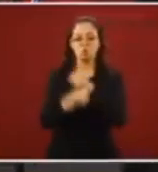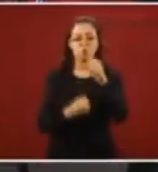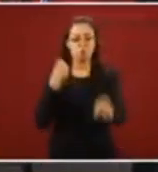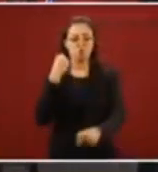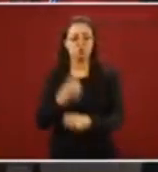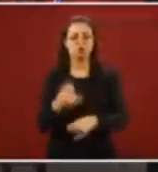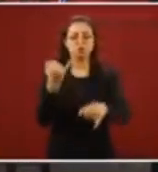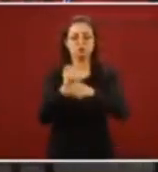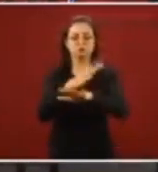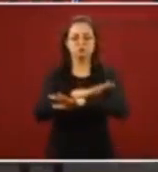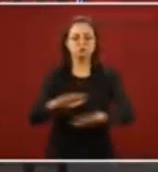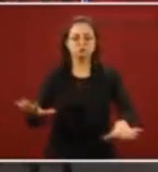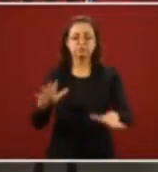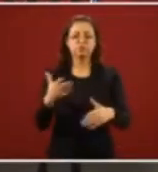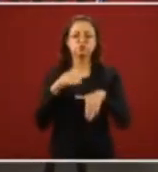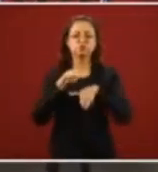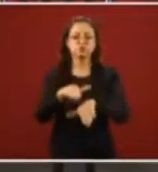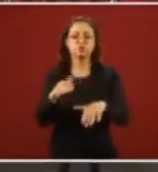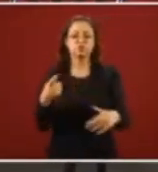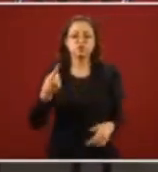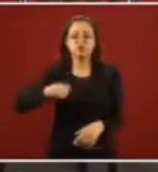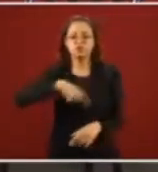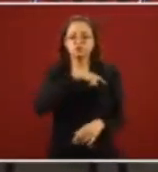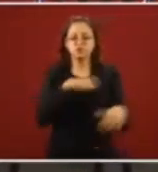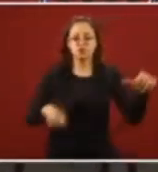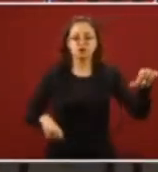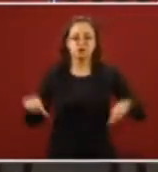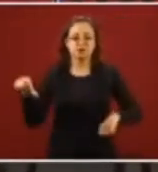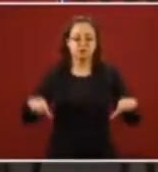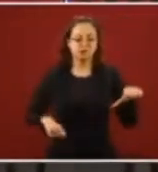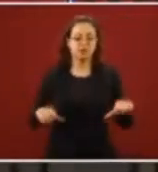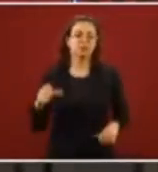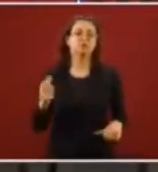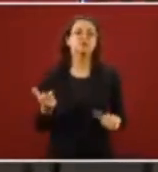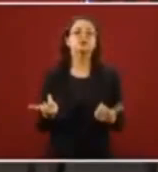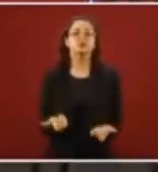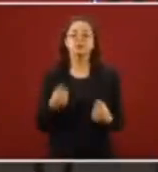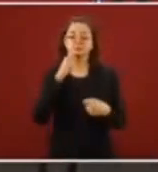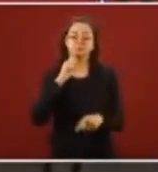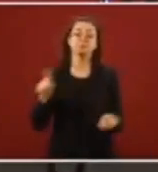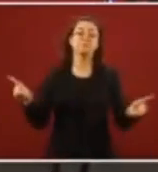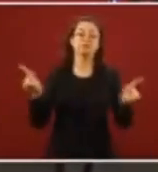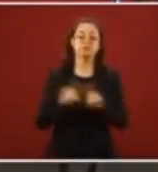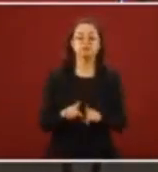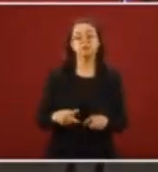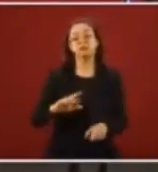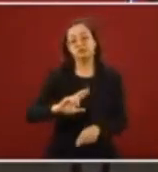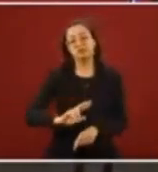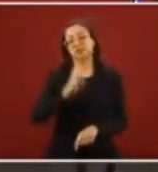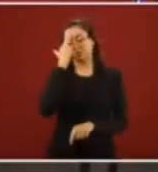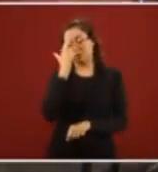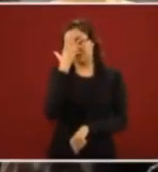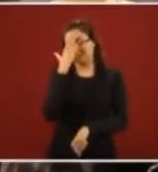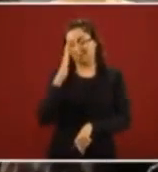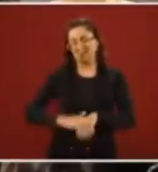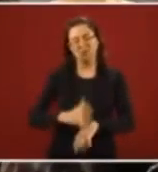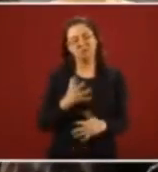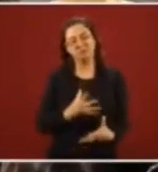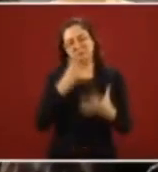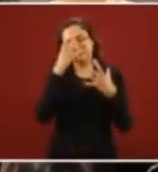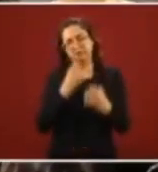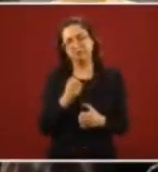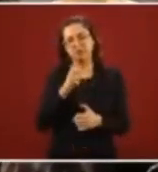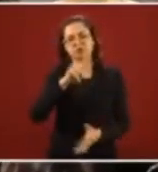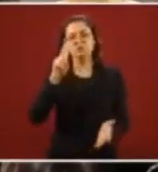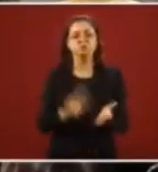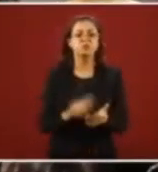hemos estado haciendo y recordando, desde luego, estos trágicos sucesos el 18 de enero de 2019 en que explotó este